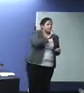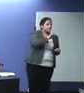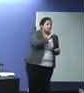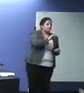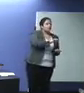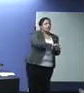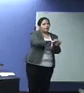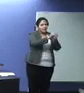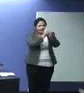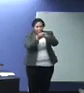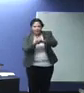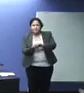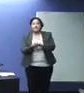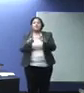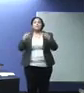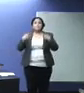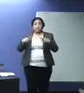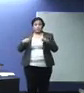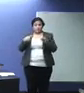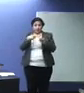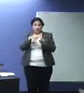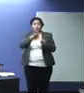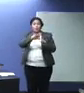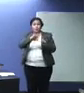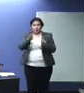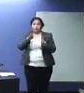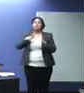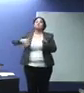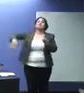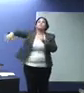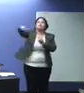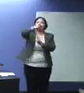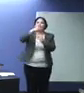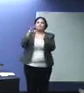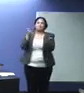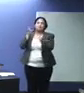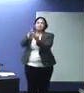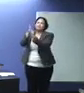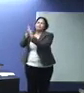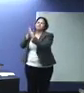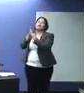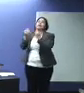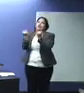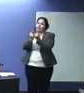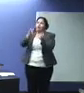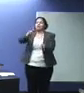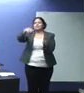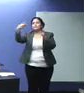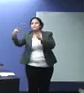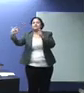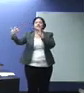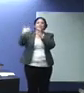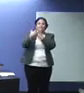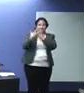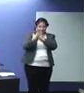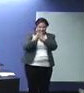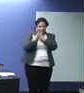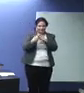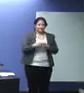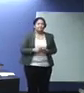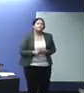va a dejar bastantes cabos sueltos si todavía no sabemos en dónde se finca este estereotipo. Hay una migración del término, eso ya lo dije,